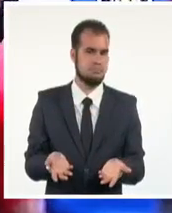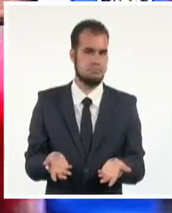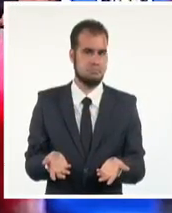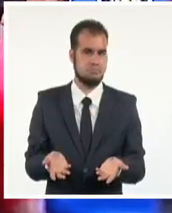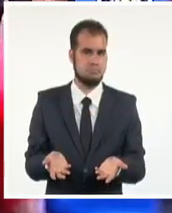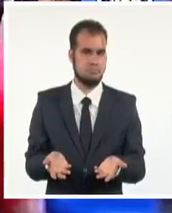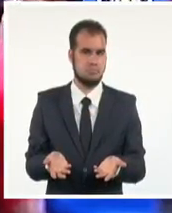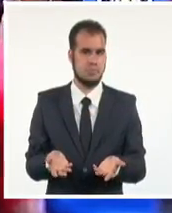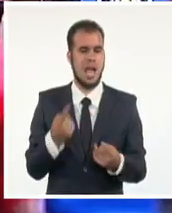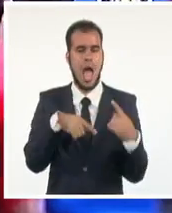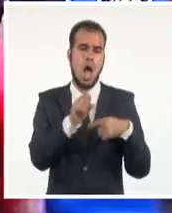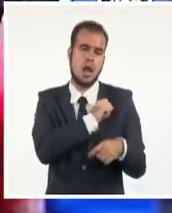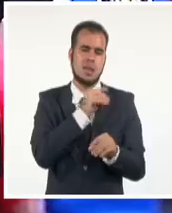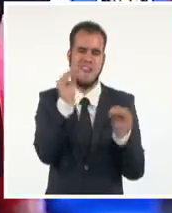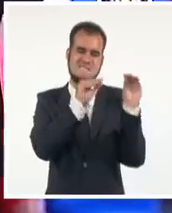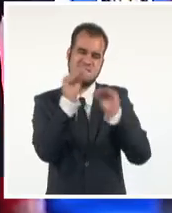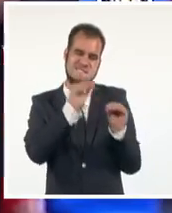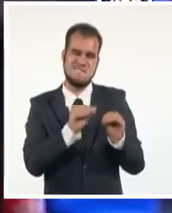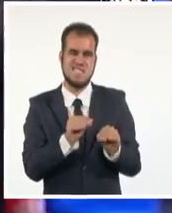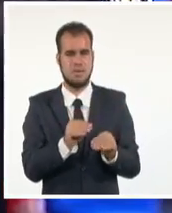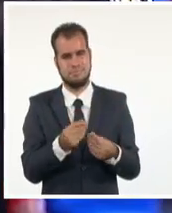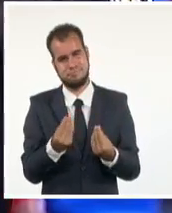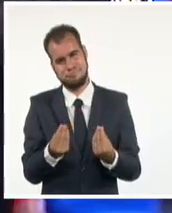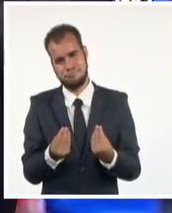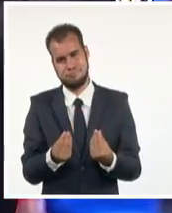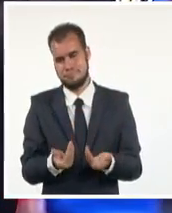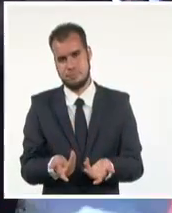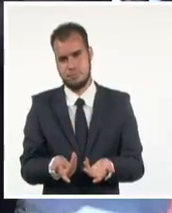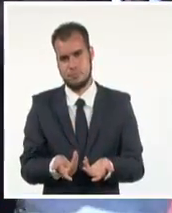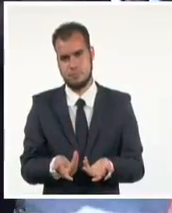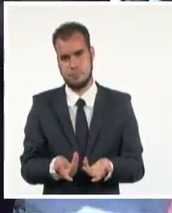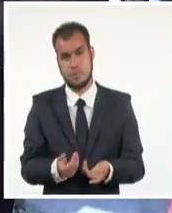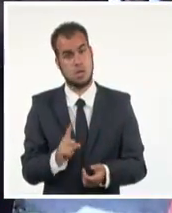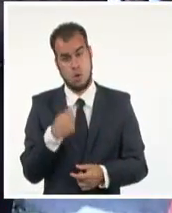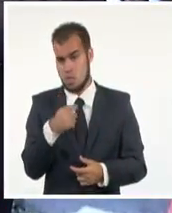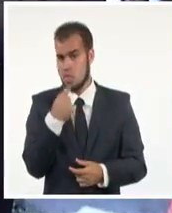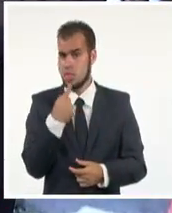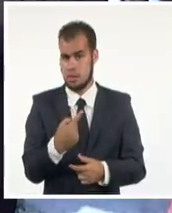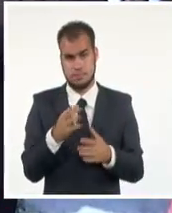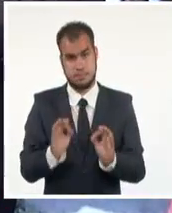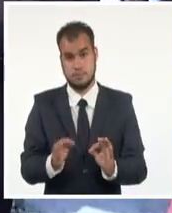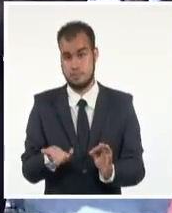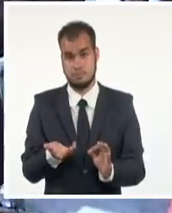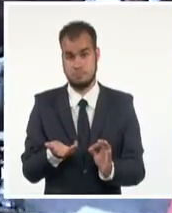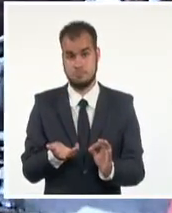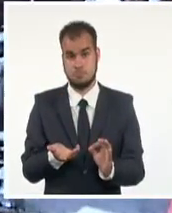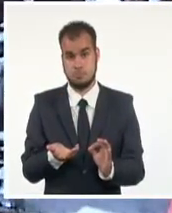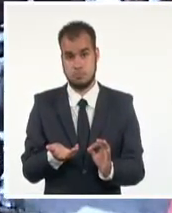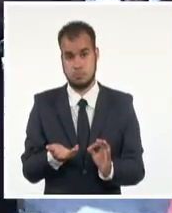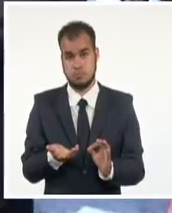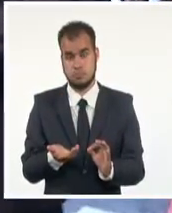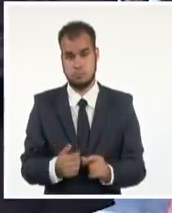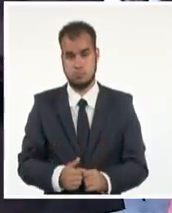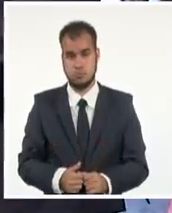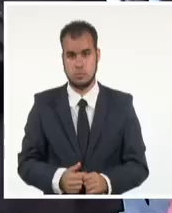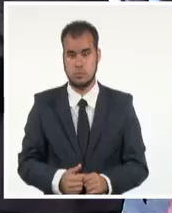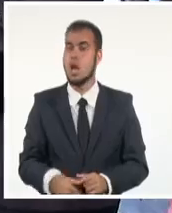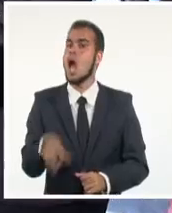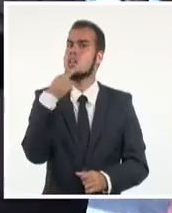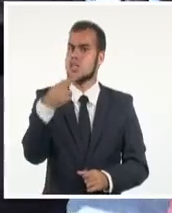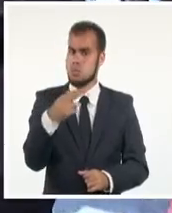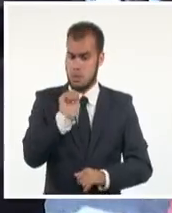recursos suficientes para enfrentar esta pandemia que tiene nuestro mundo, no a Cuba, patas arriba. Eso es lo que queremos